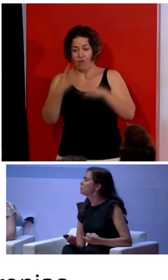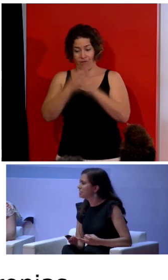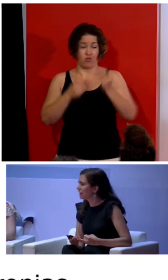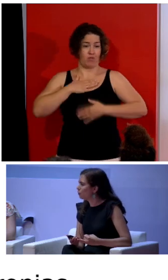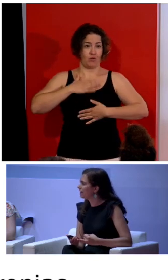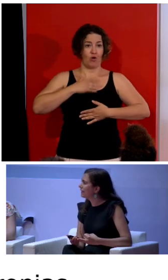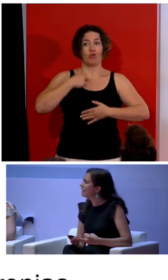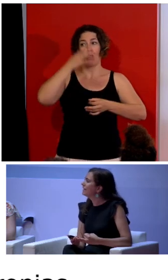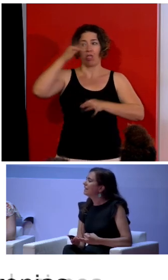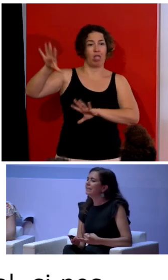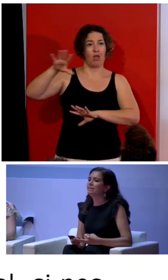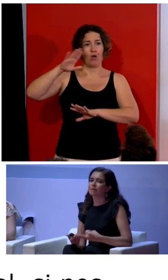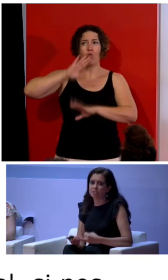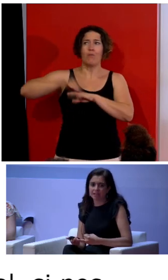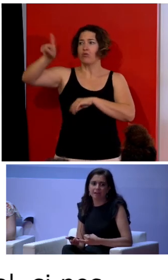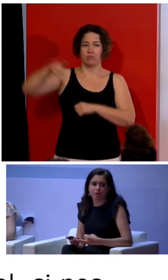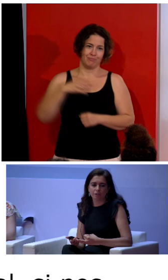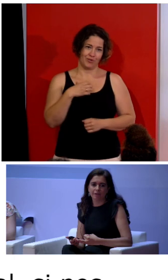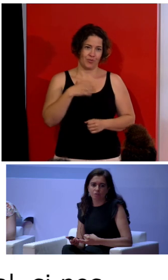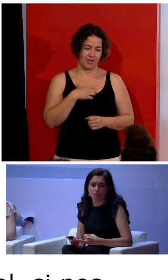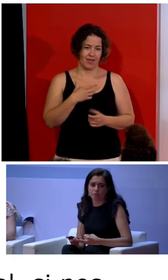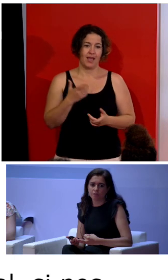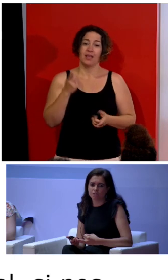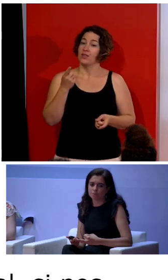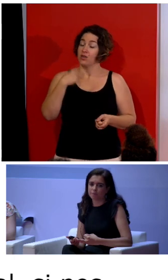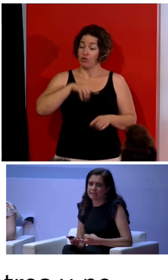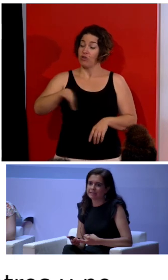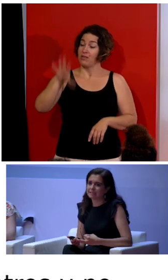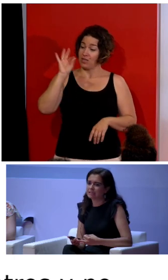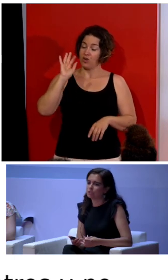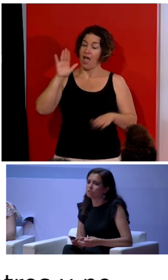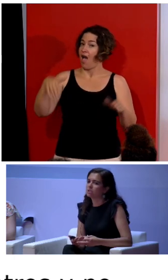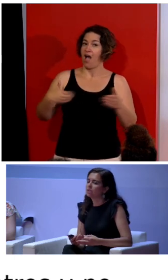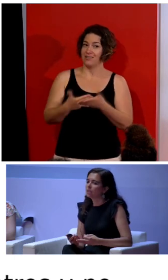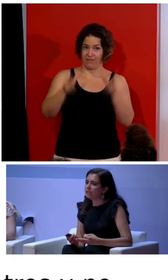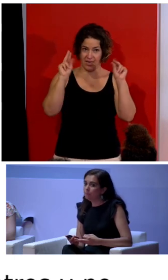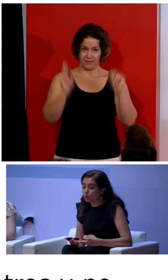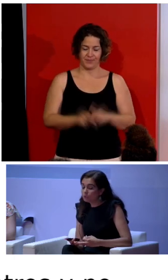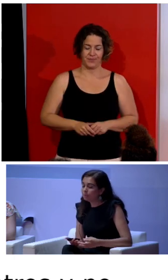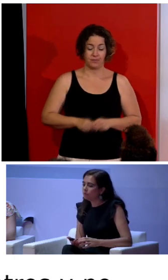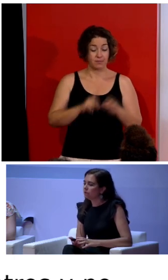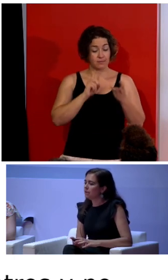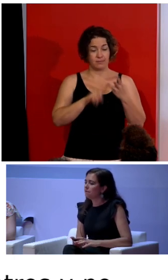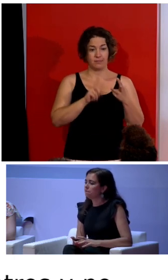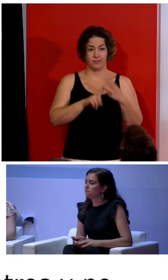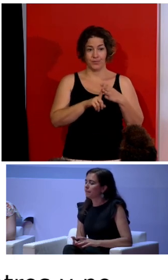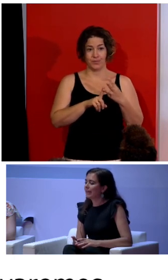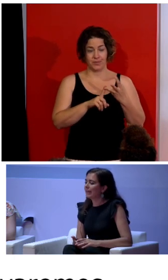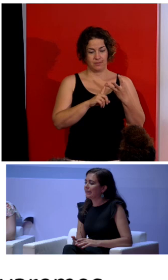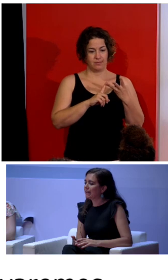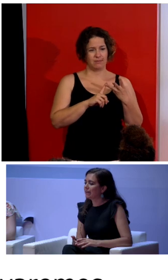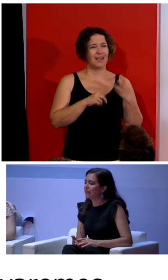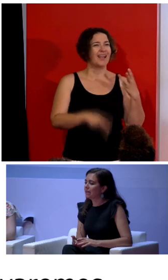no podemos echar la culpa a nadie y llevaremos hasta la última consecuencia nuestras propias decisiones. Y por último,